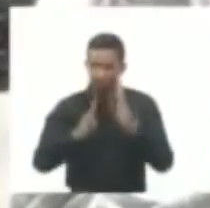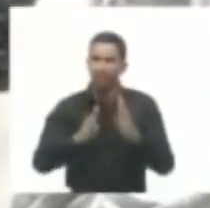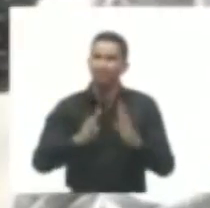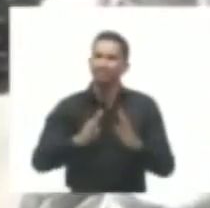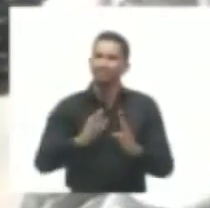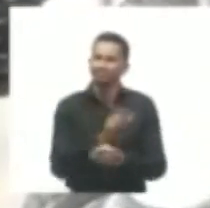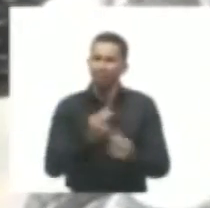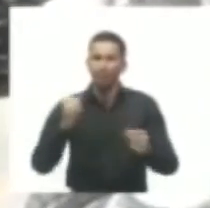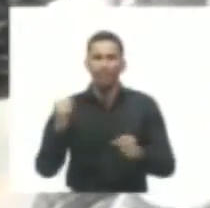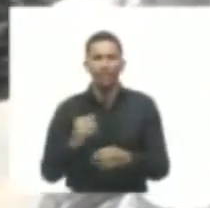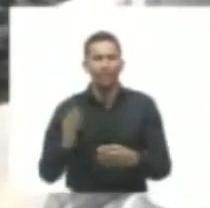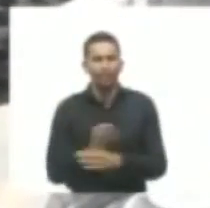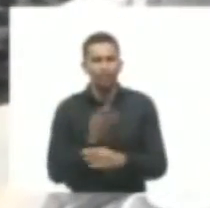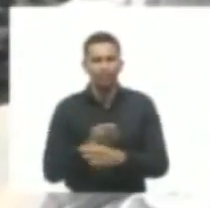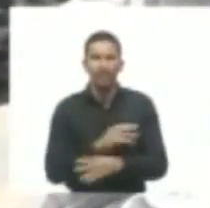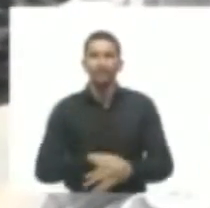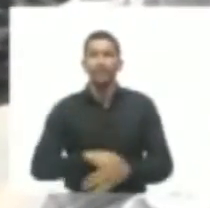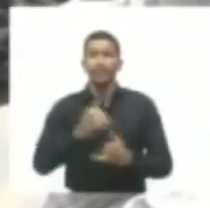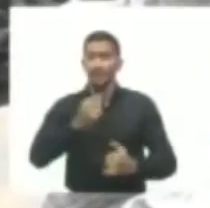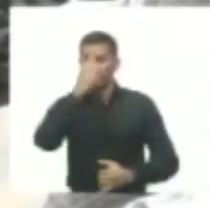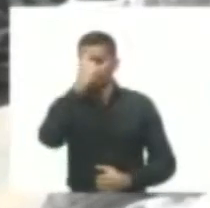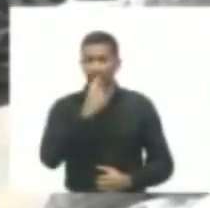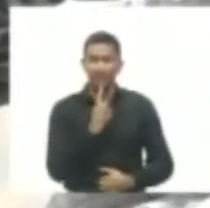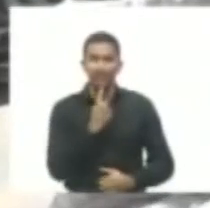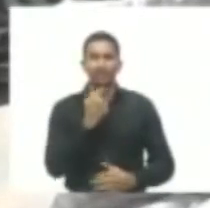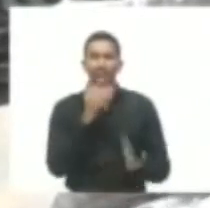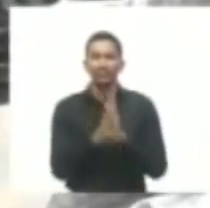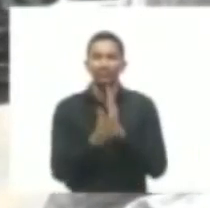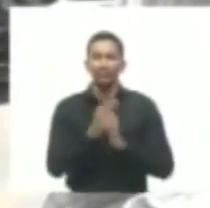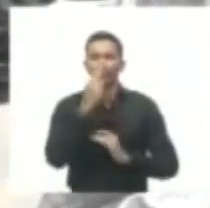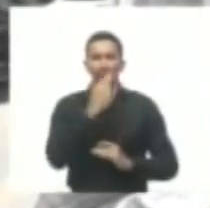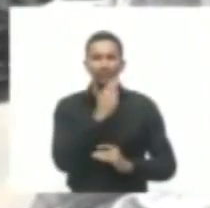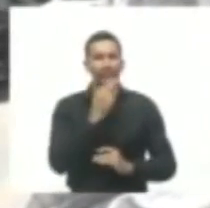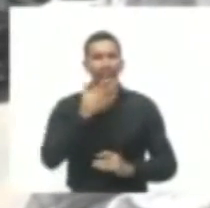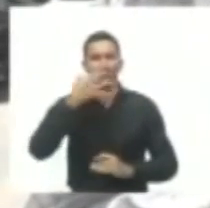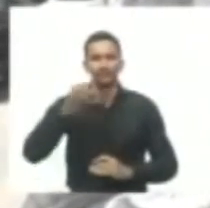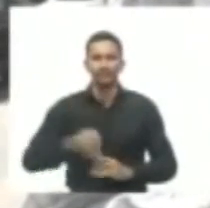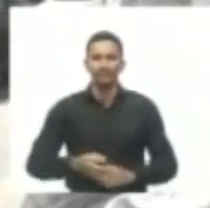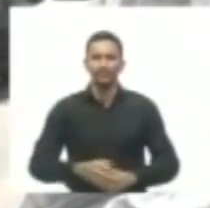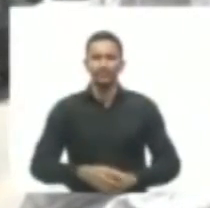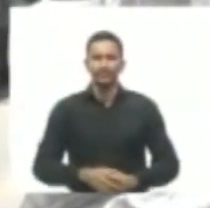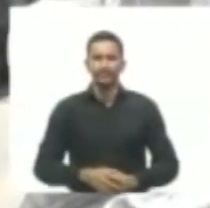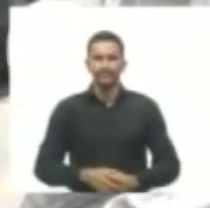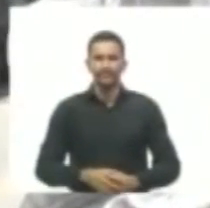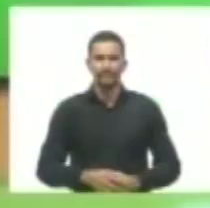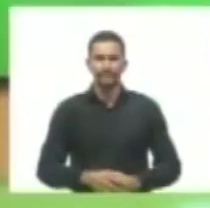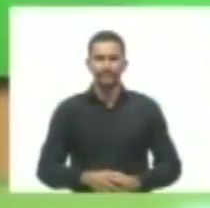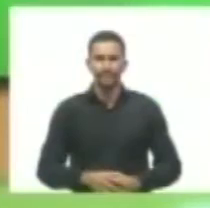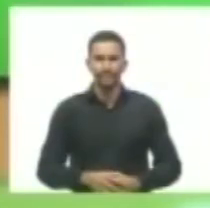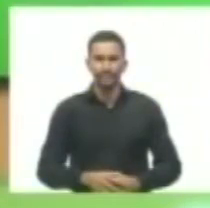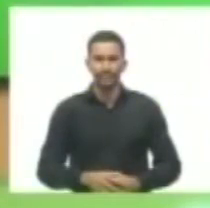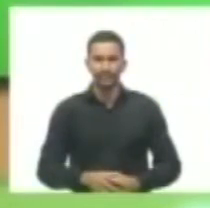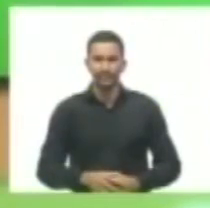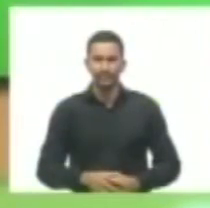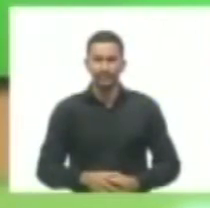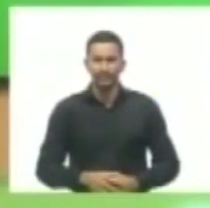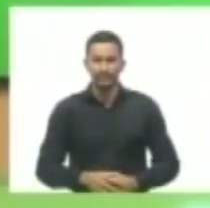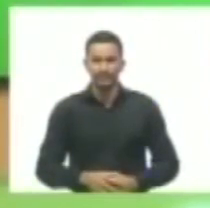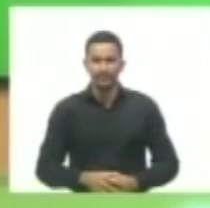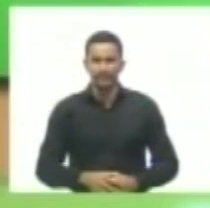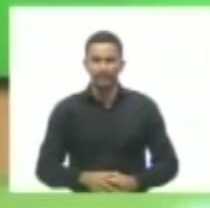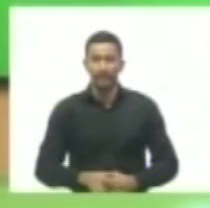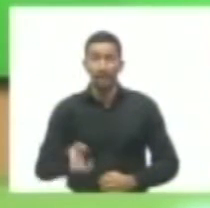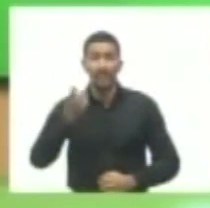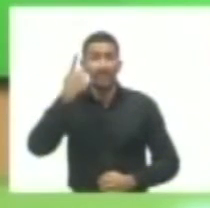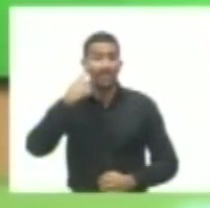problemas. En Santa Marta, Junior Beltrán Rodríguez, las noticias, un compromiso con la verdad. En el Día del Periodista